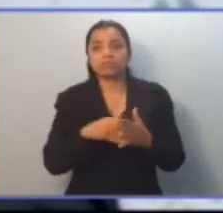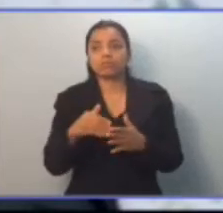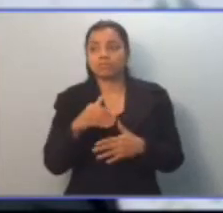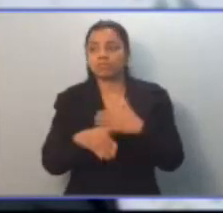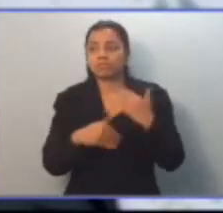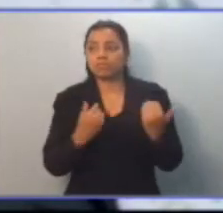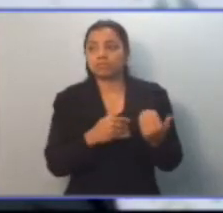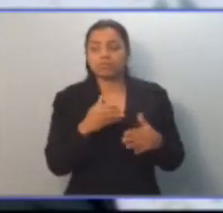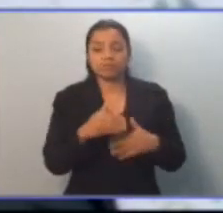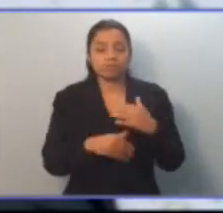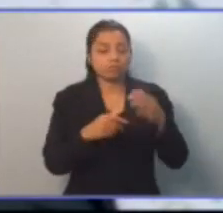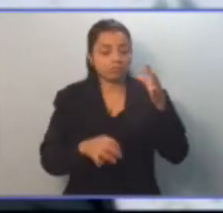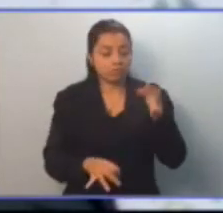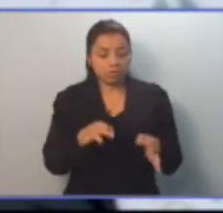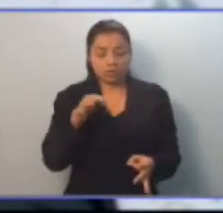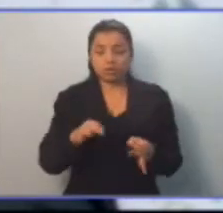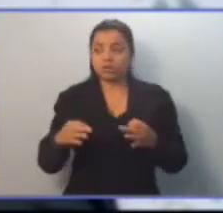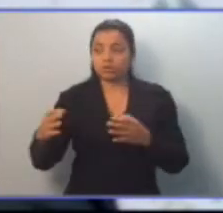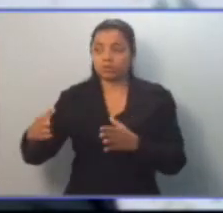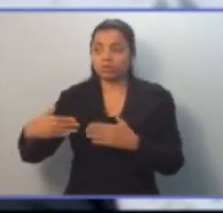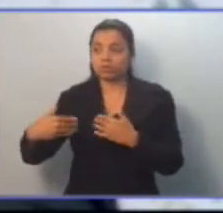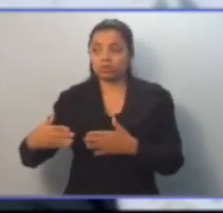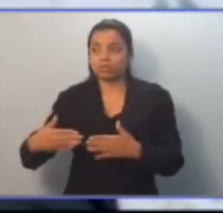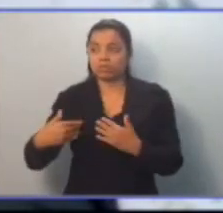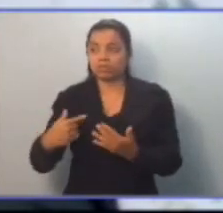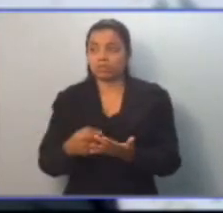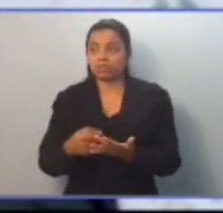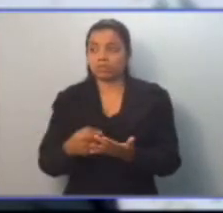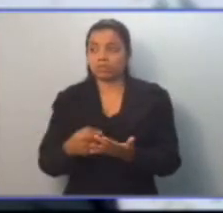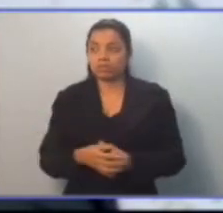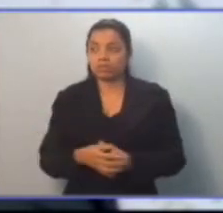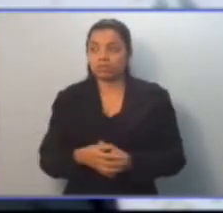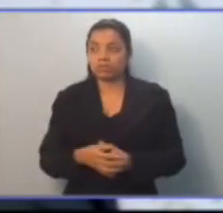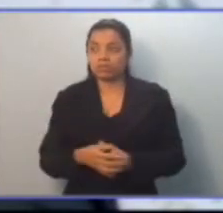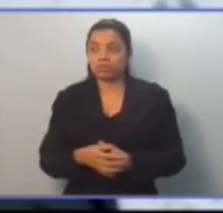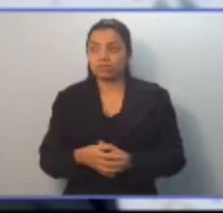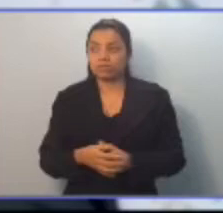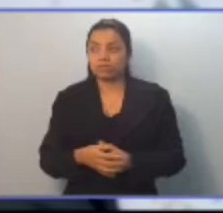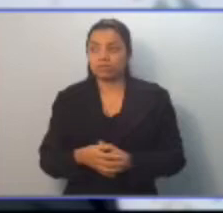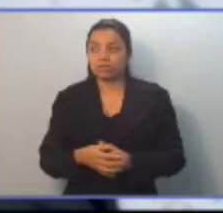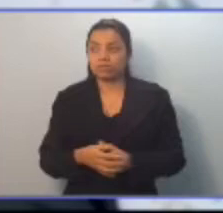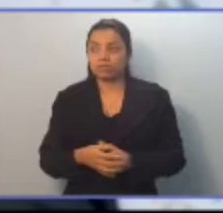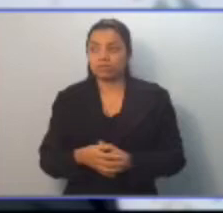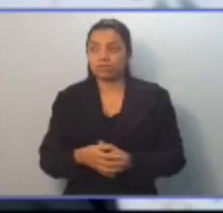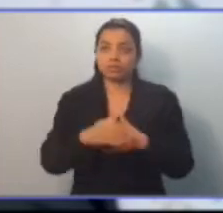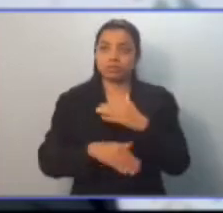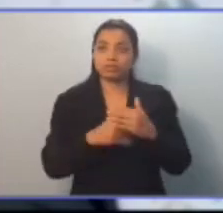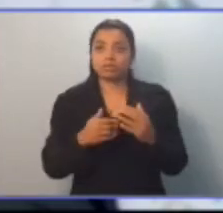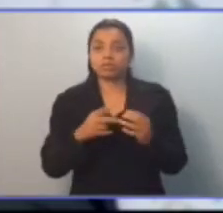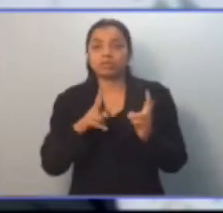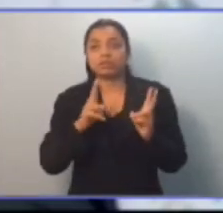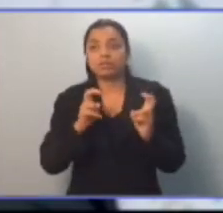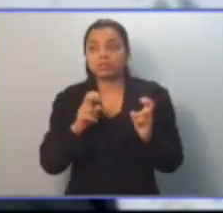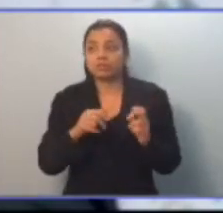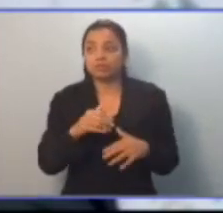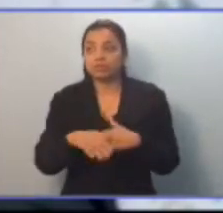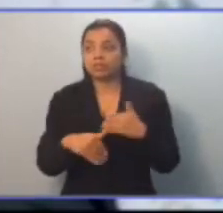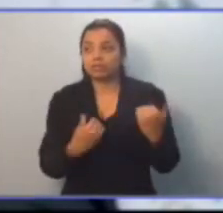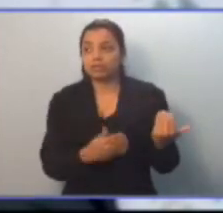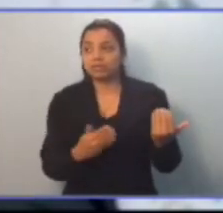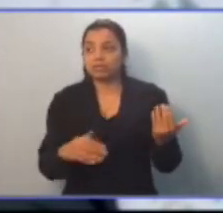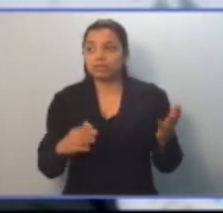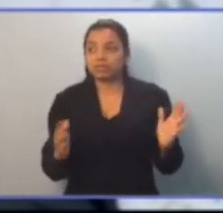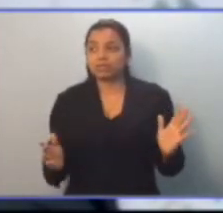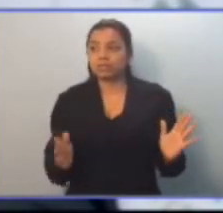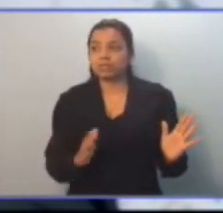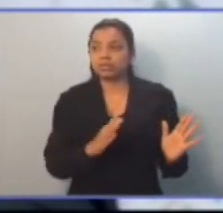del órgano judicial de Panamá a dar conferencias y seminarios en diferentes áreas que tienen que ver con propiedad intelectual, propiedad industrial y derechos de